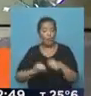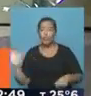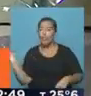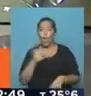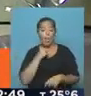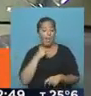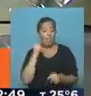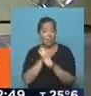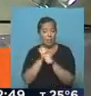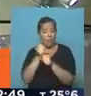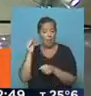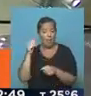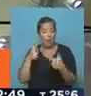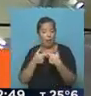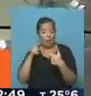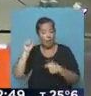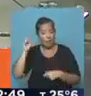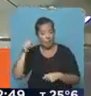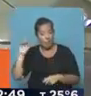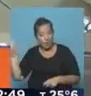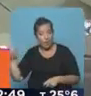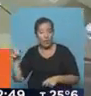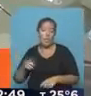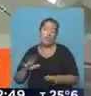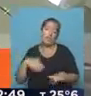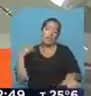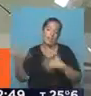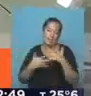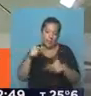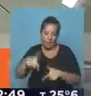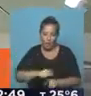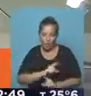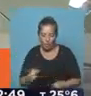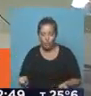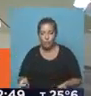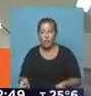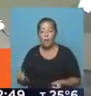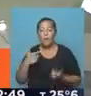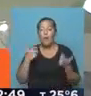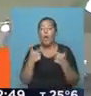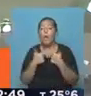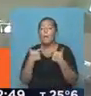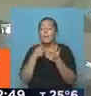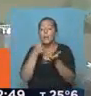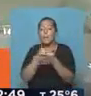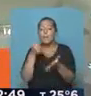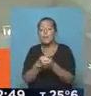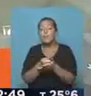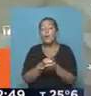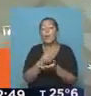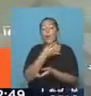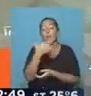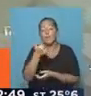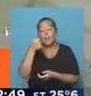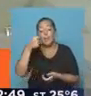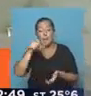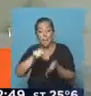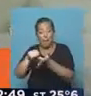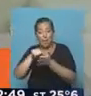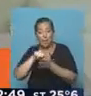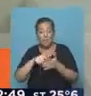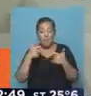brecho hasta que estalló el escándalo por supuesto pero estamos hablando de una empresa con con inversiones En 46 países eh em